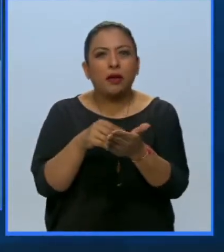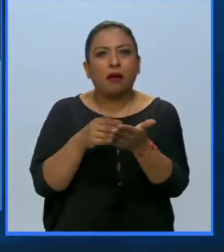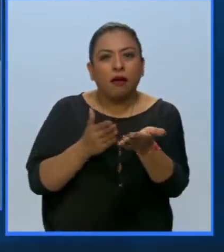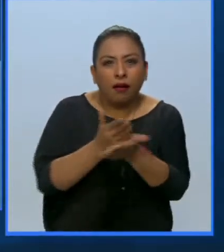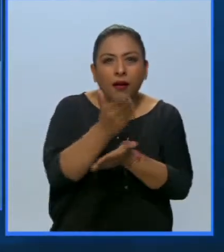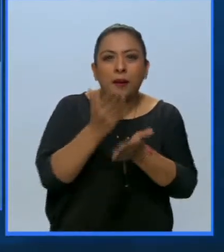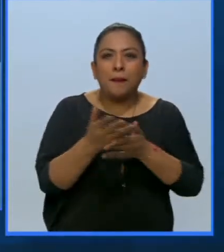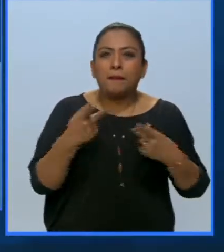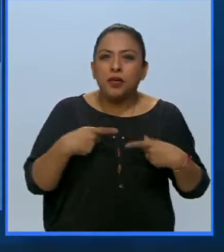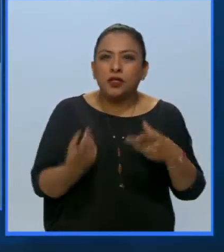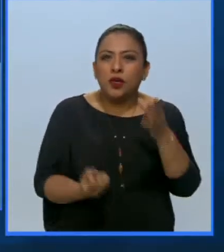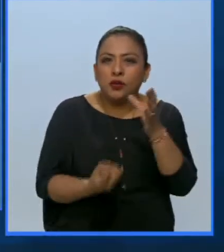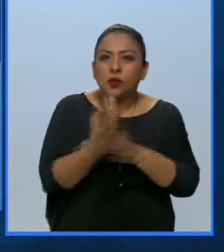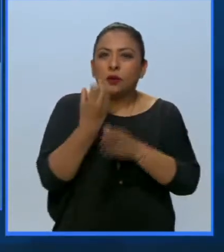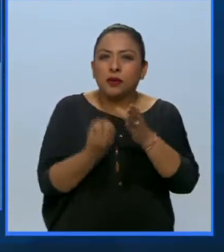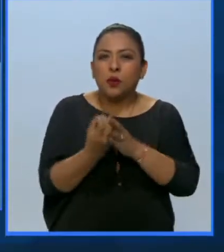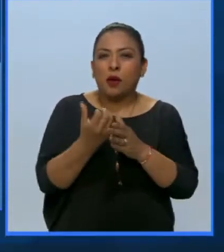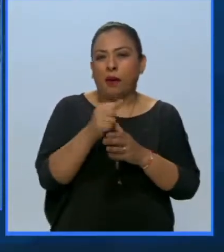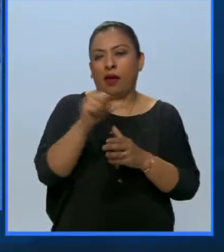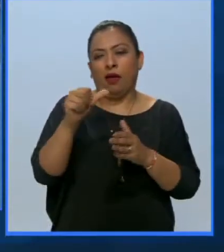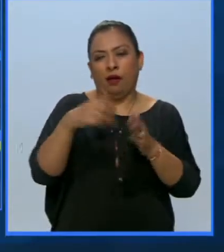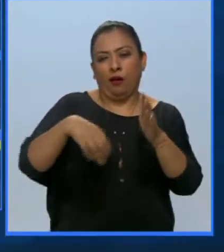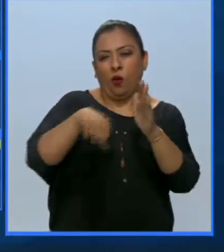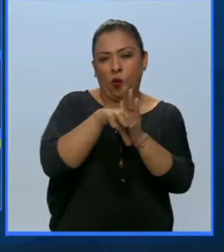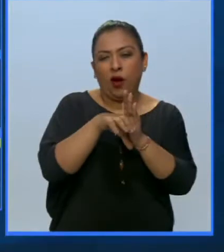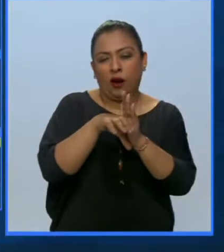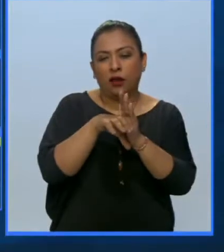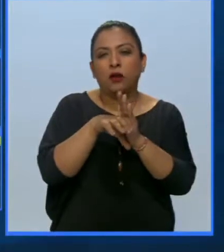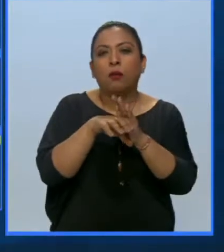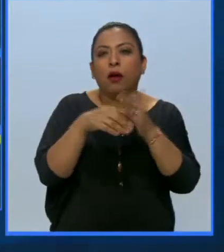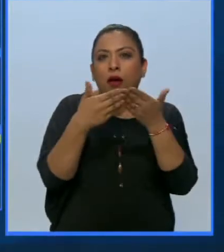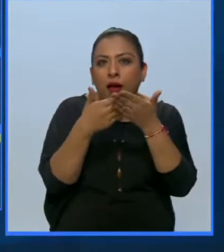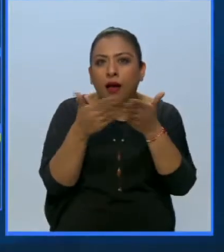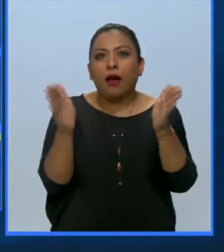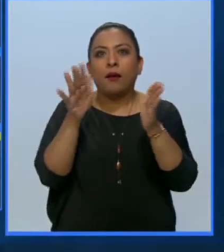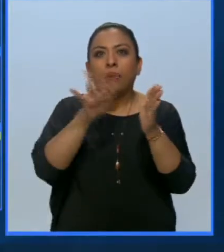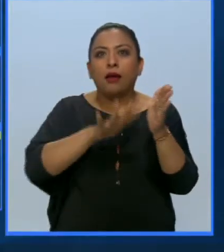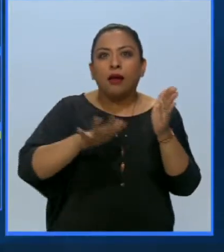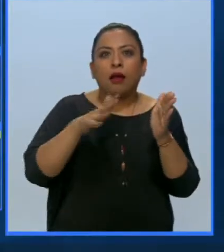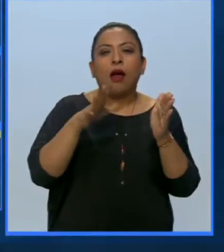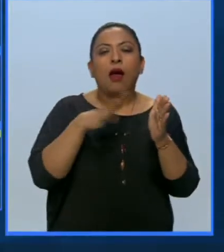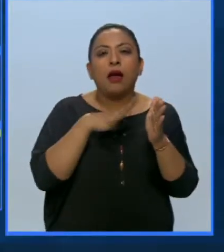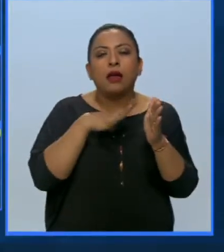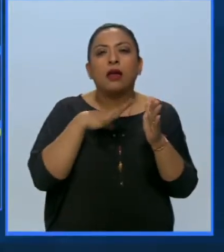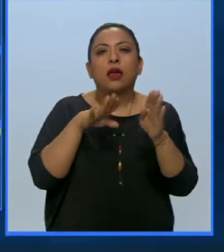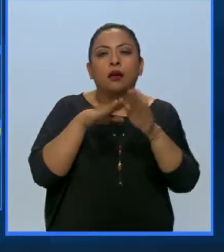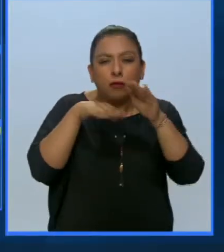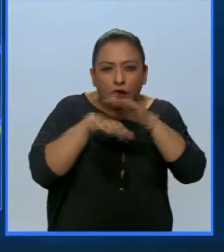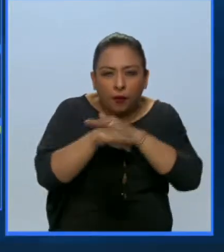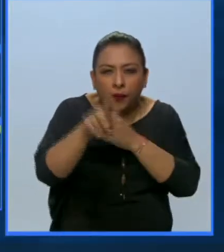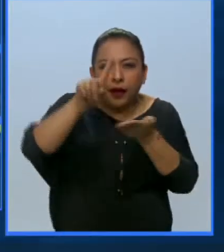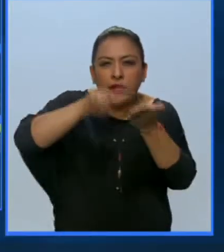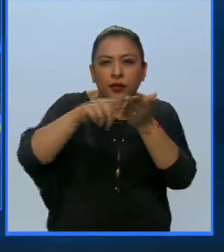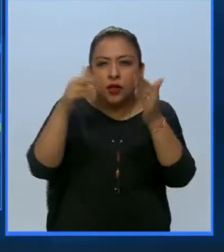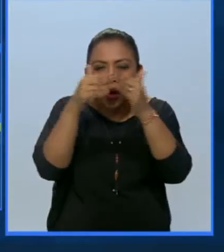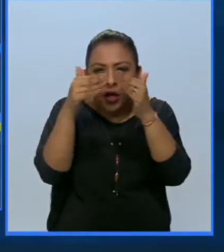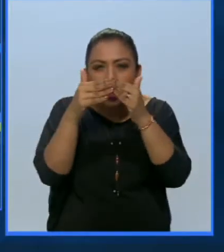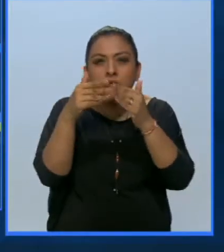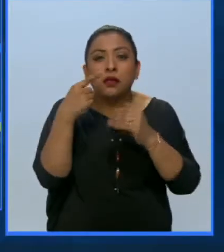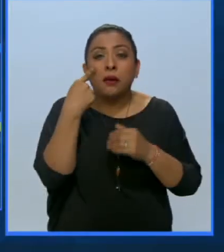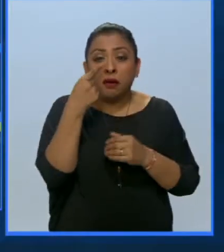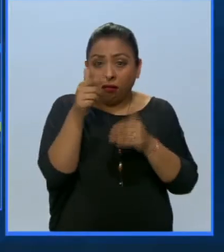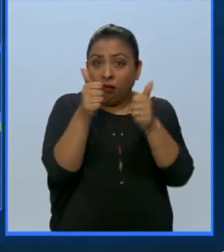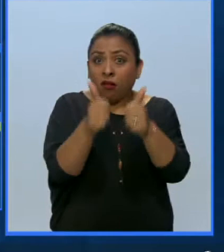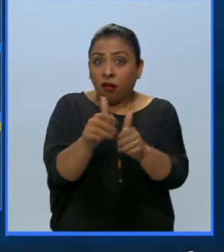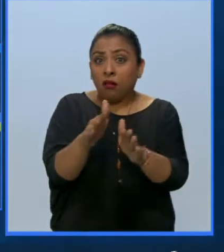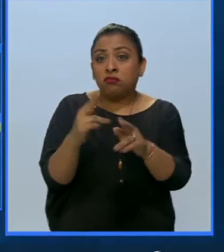nuevos a la casa, a la habitación, porque se abre el espacio y ves mucho más lo que es la casa. Pero que la casa va a seguir